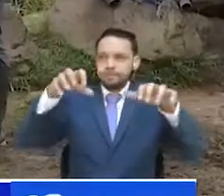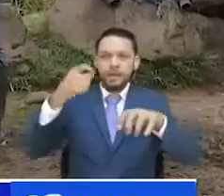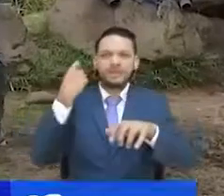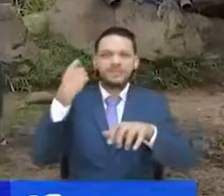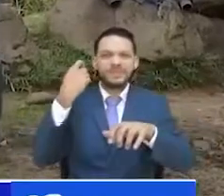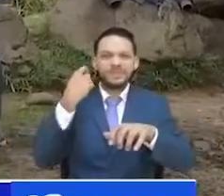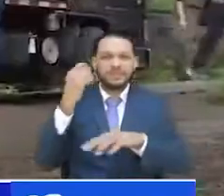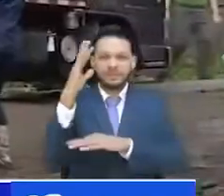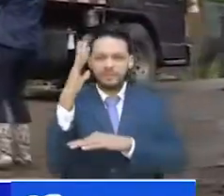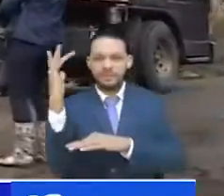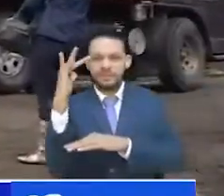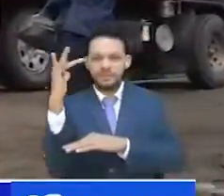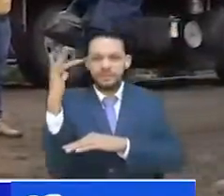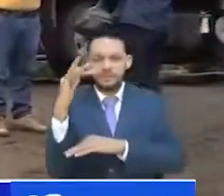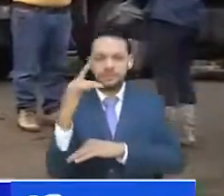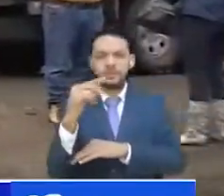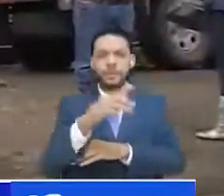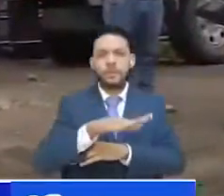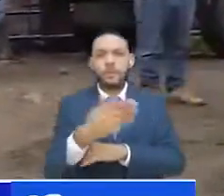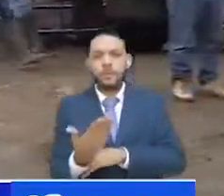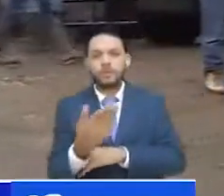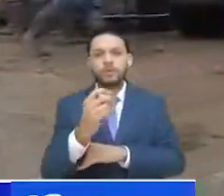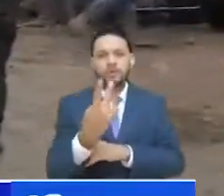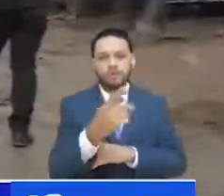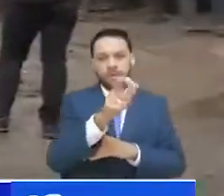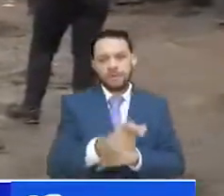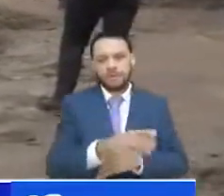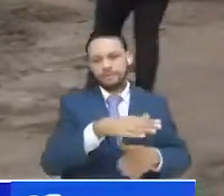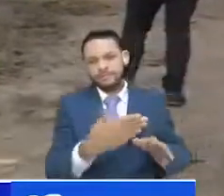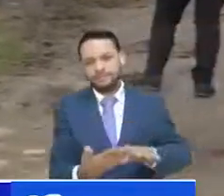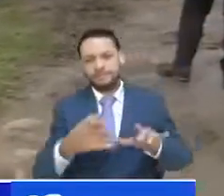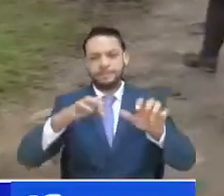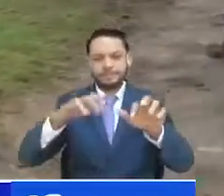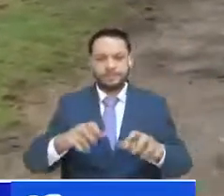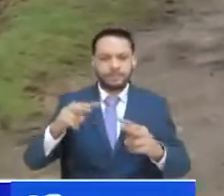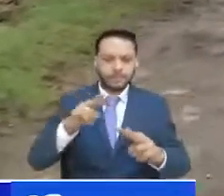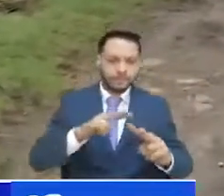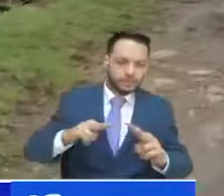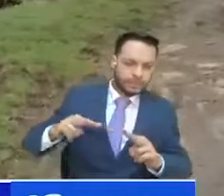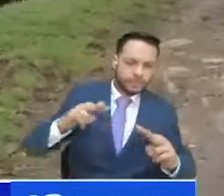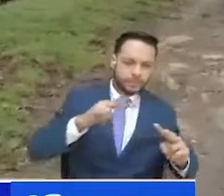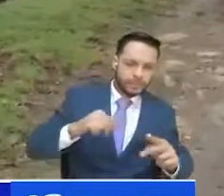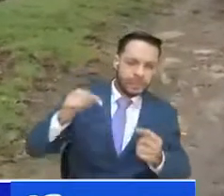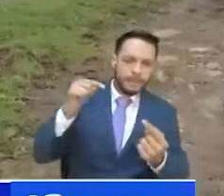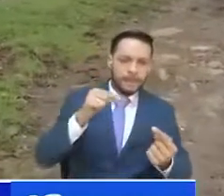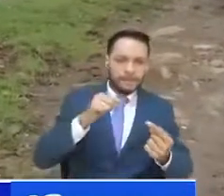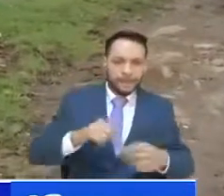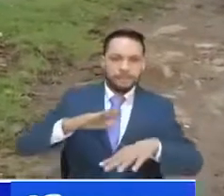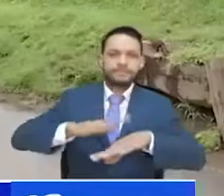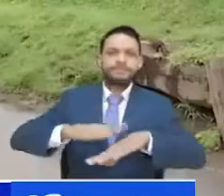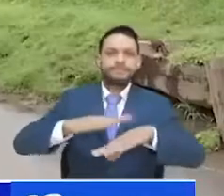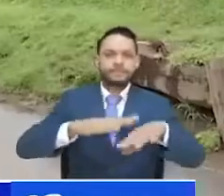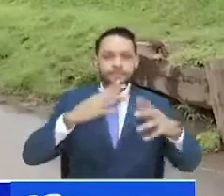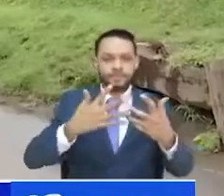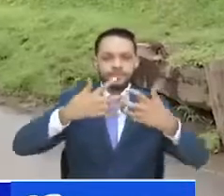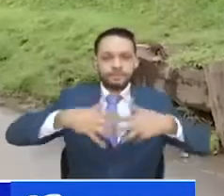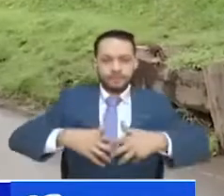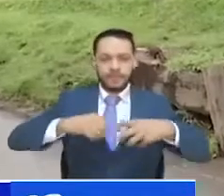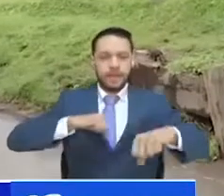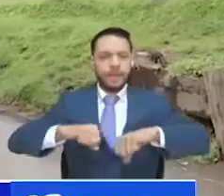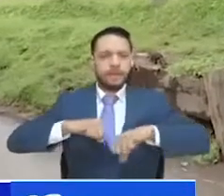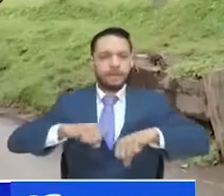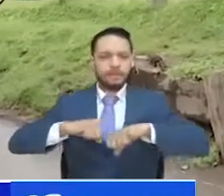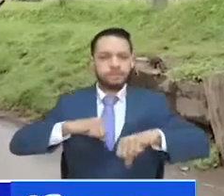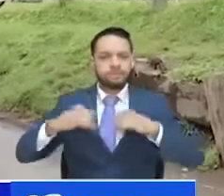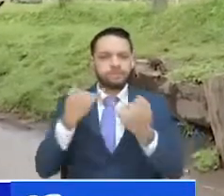en Salento llevaron a la Secretaría de Turismo Departamental a hacer un llamado a empresarios y turistas para que no desarrollen actividades que puedan